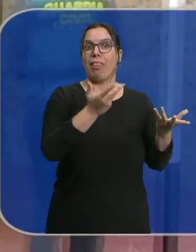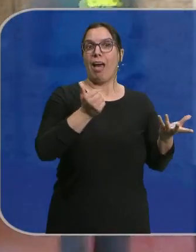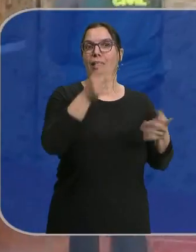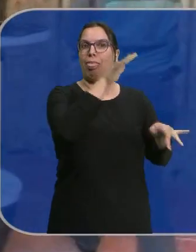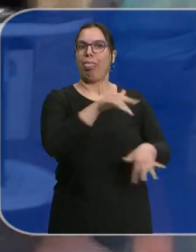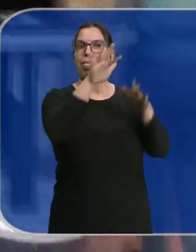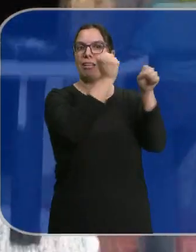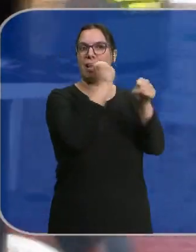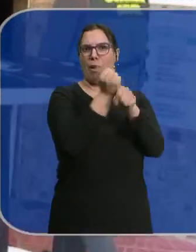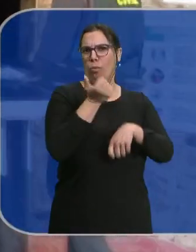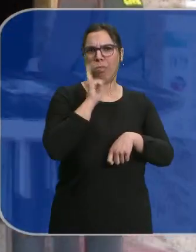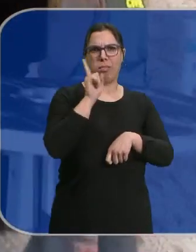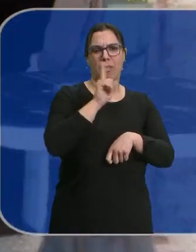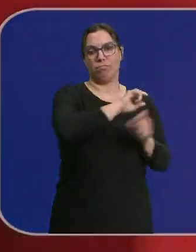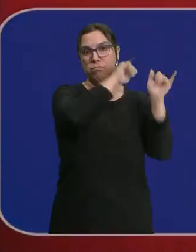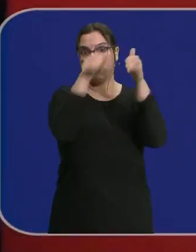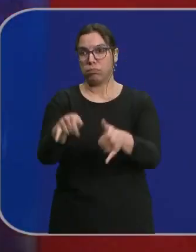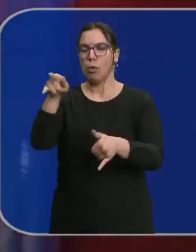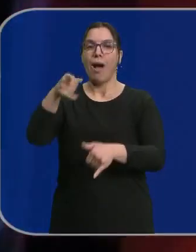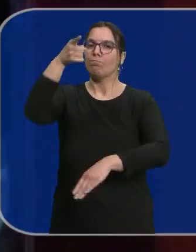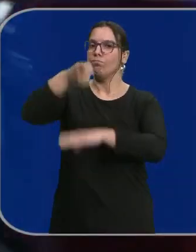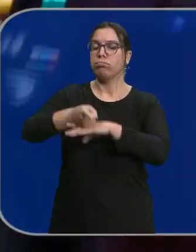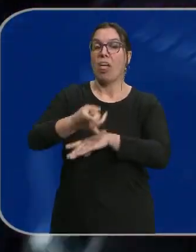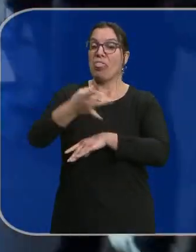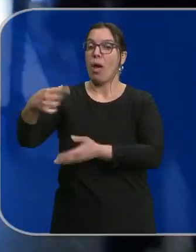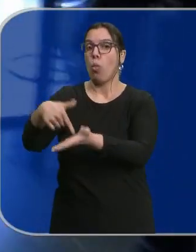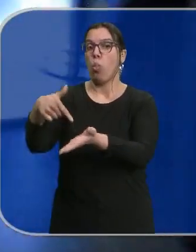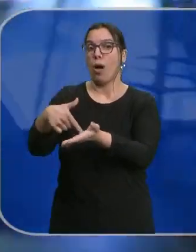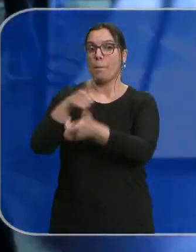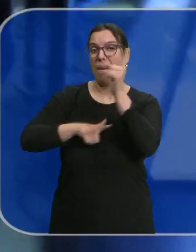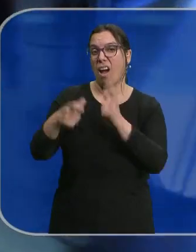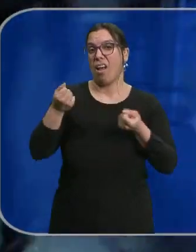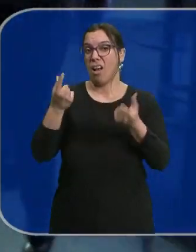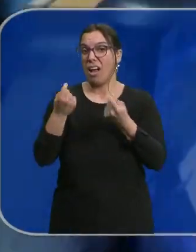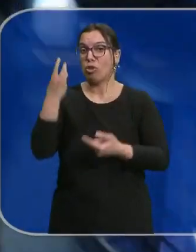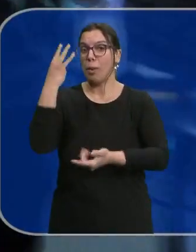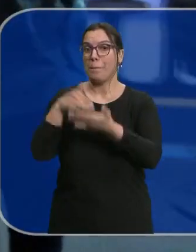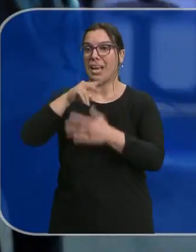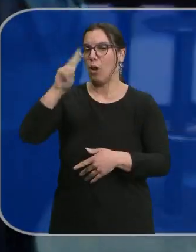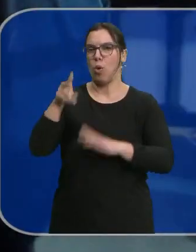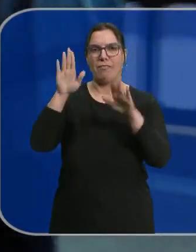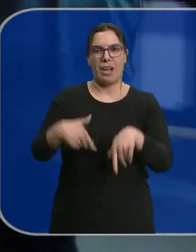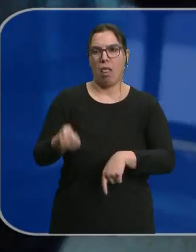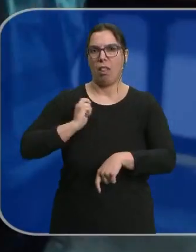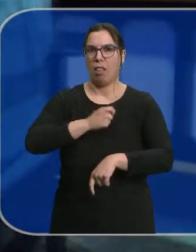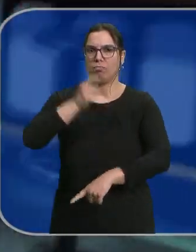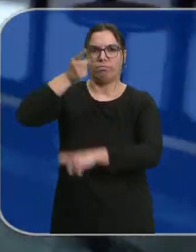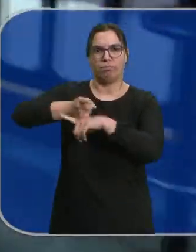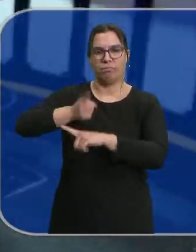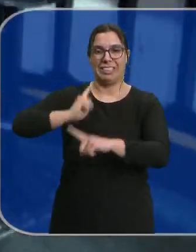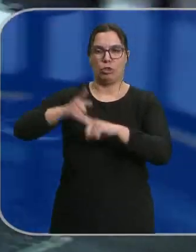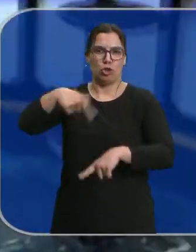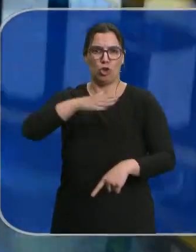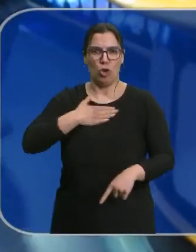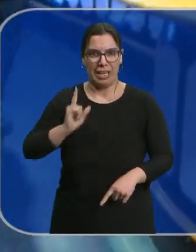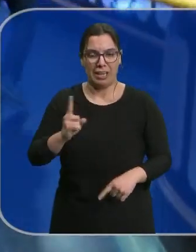hablaban de una importante deuda contraída por el viaje y otros gastos que superaban los 3.000 euros y que las convertía automáticamente en trabajadoras sexuales contra su